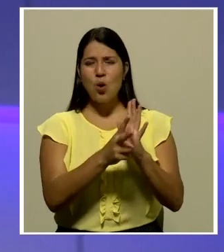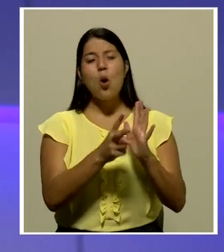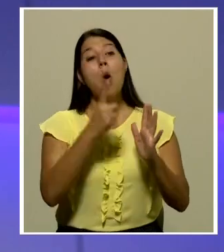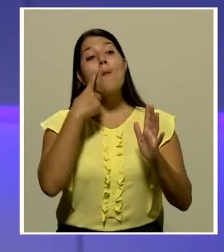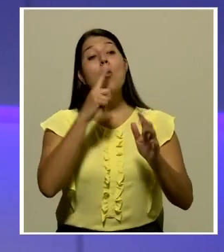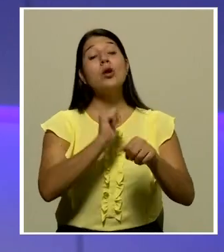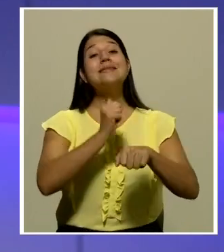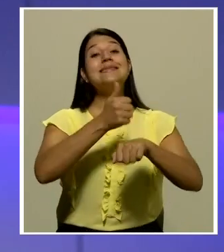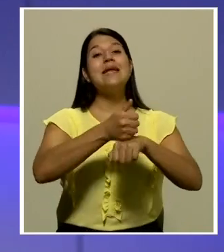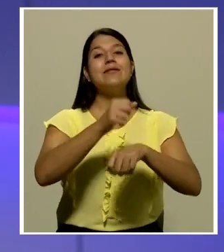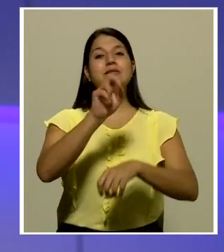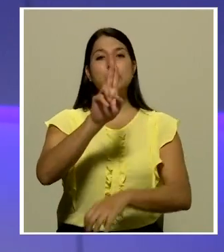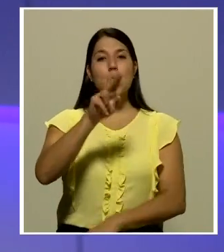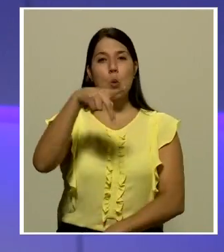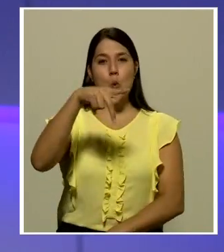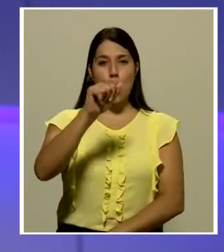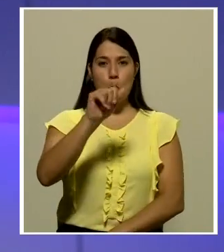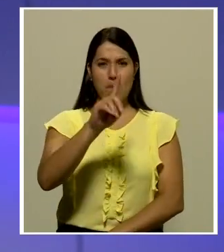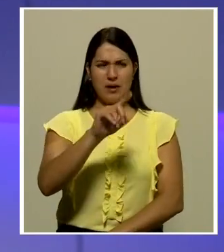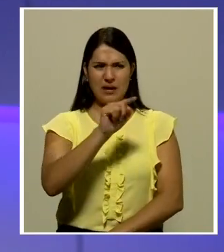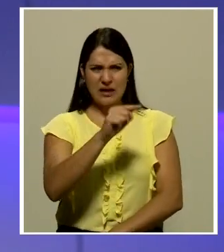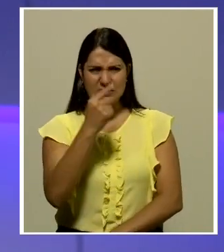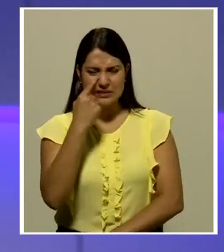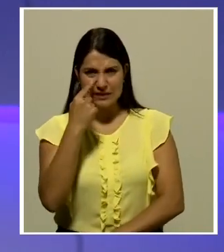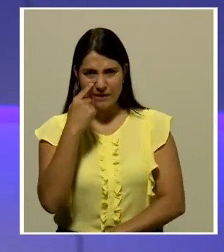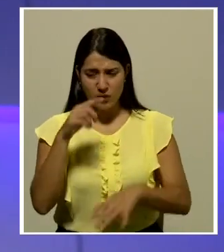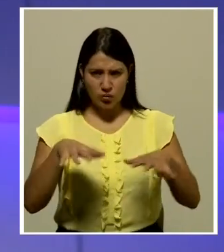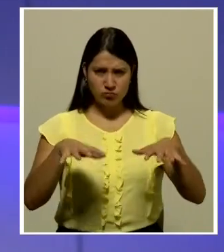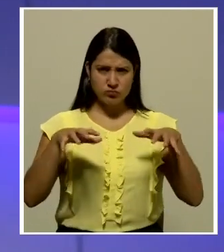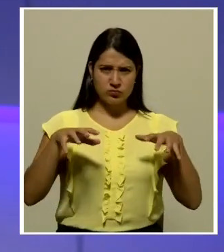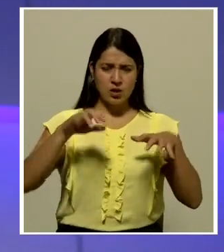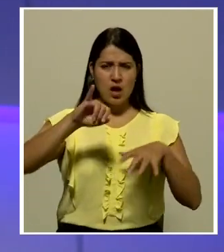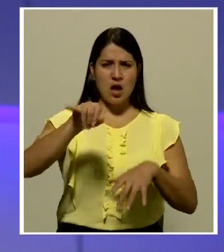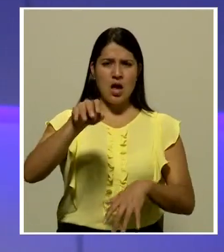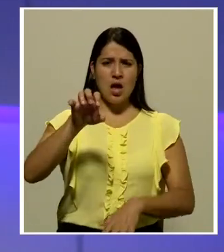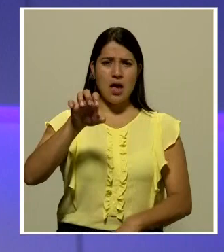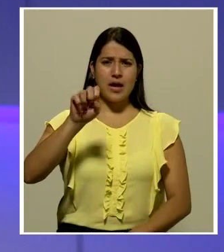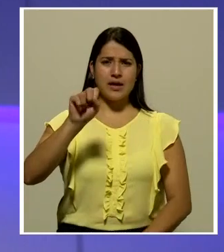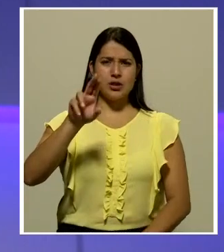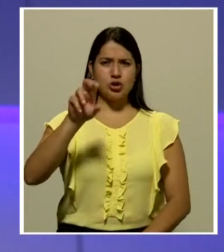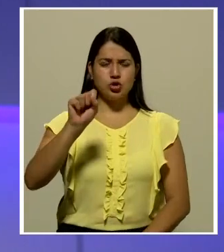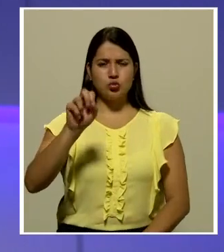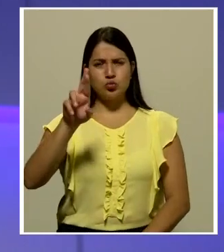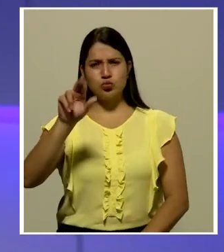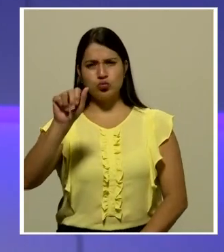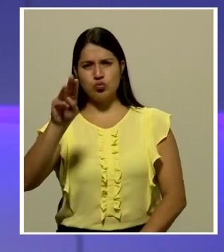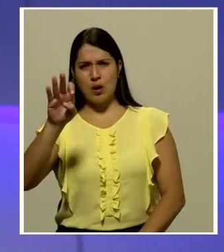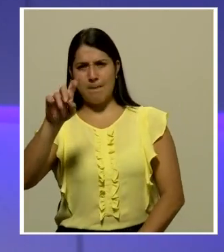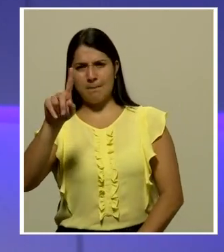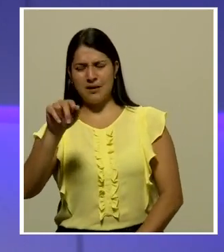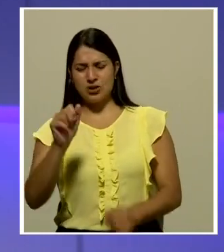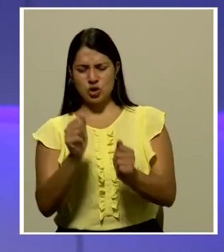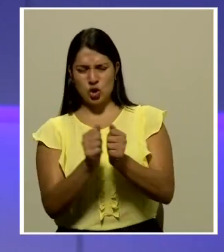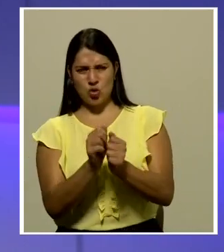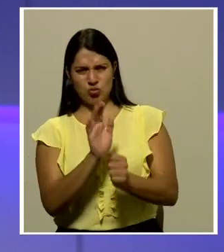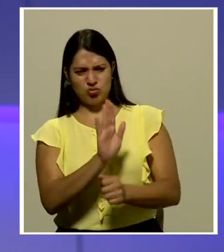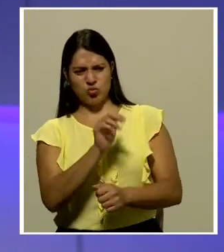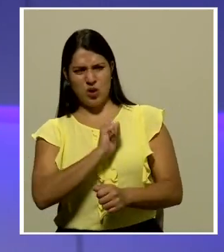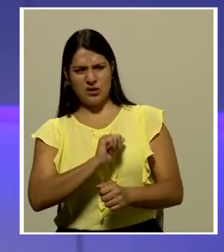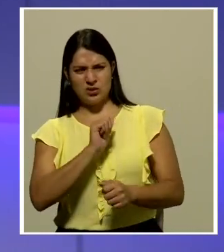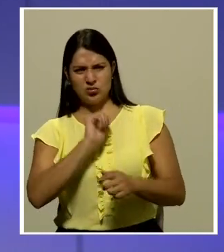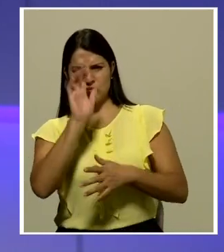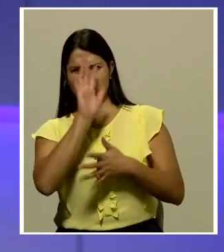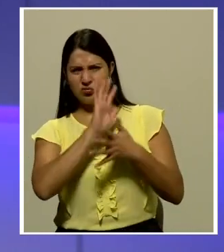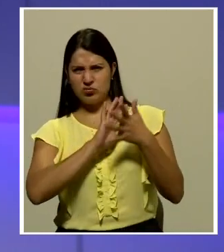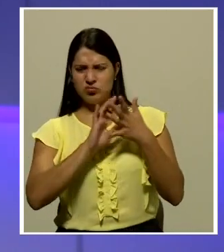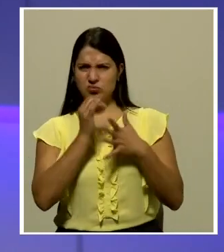en donde se veía al magistrado Jesús Ramírez con una actitud confusa y errática. Este último